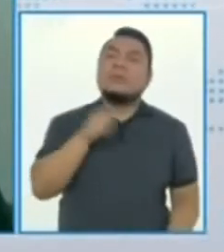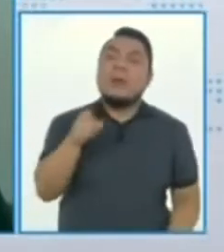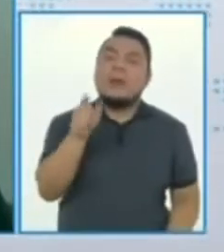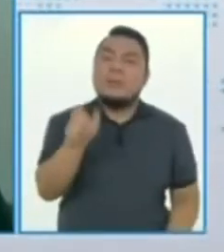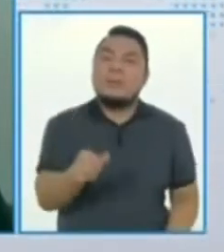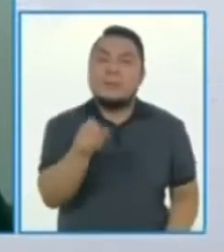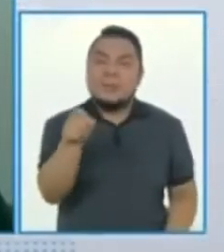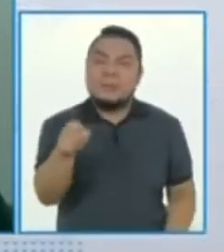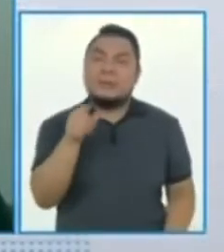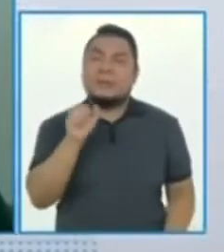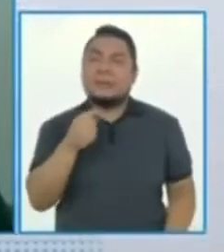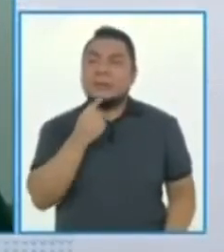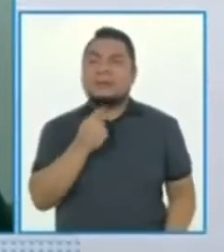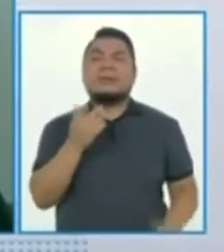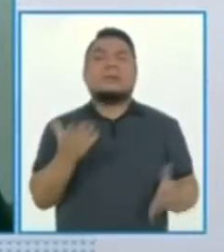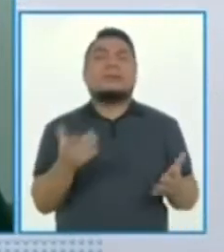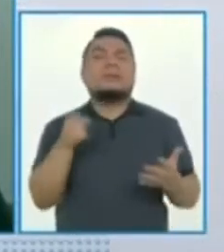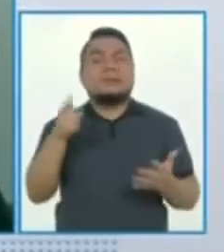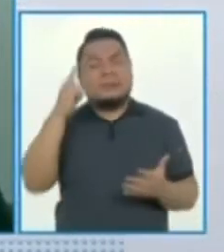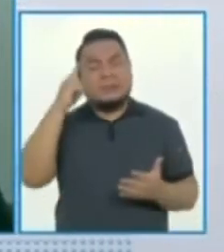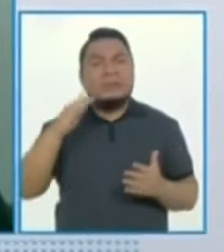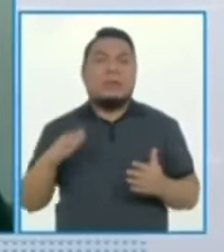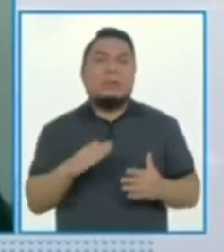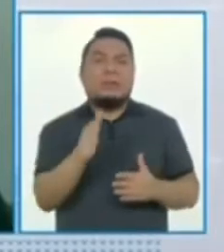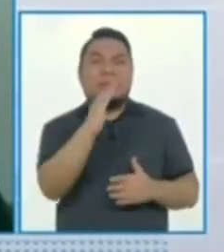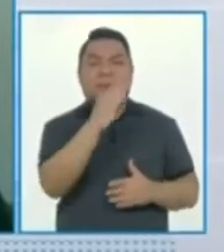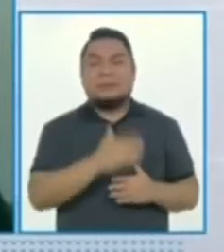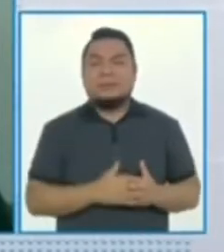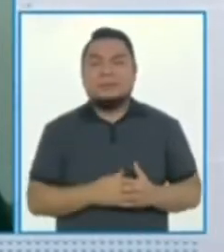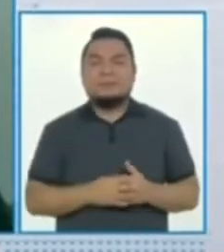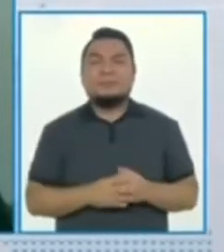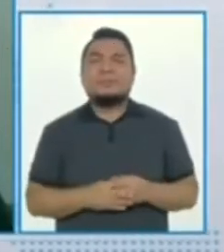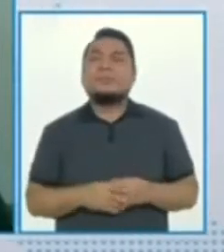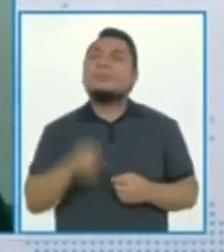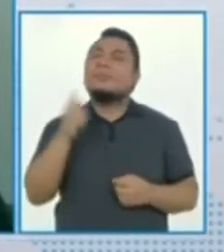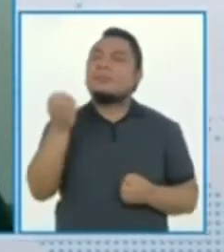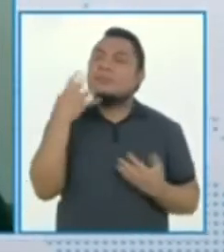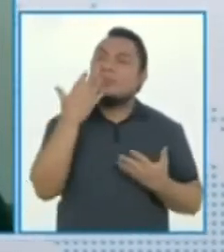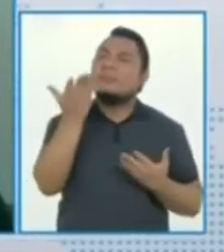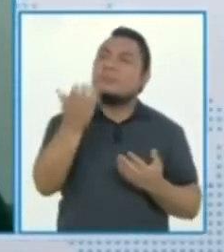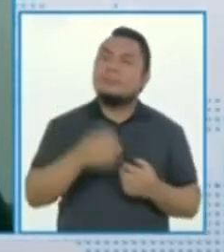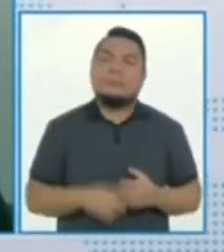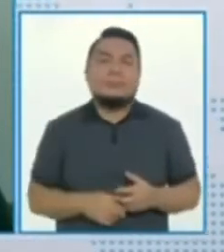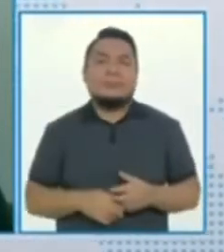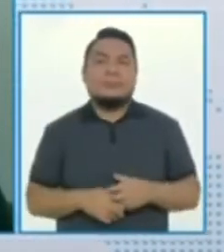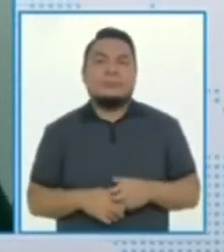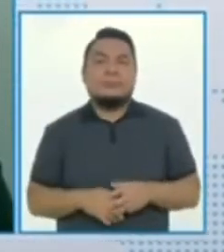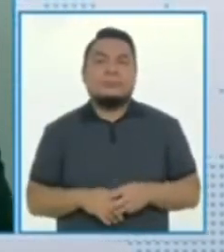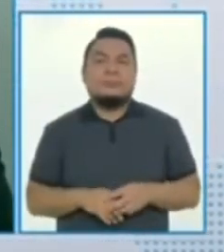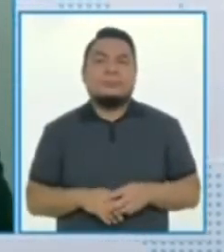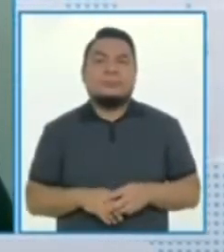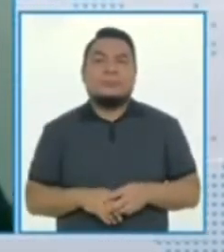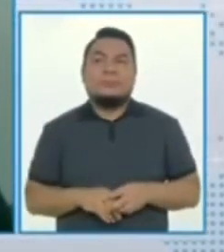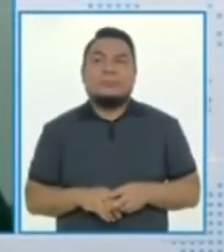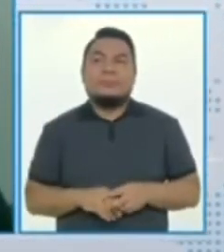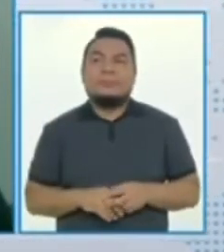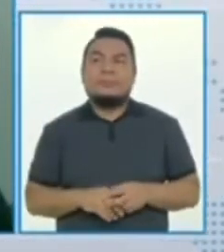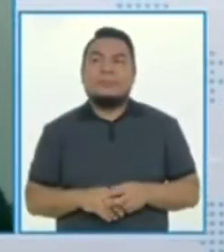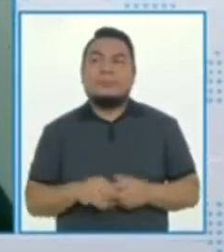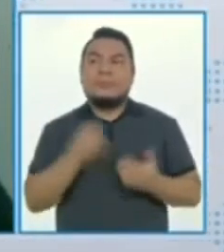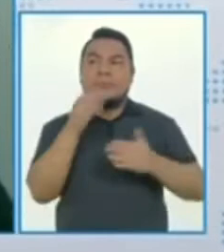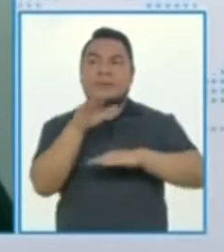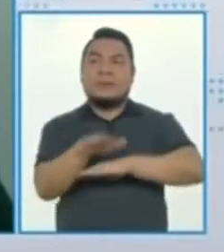las personas es lo que va a determinar esta curva. ¿Qué información nos puede usted dar al respecto? Muy buenas tardes,